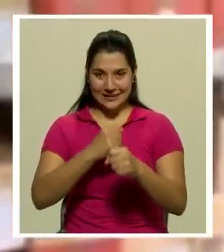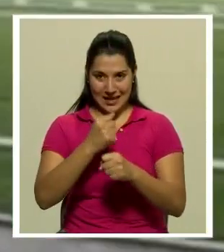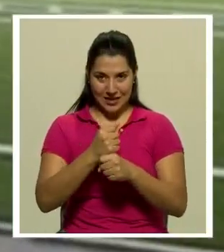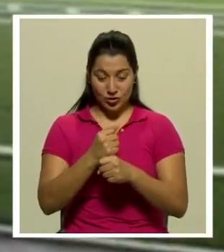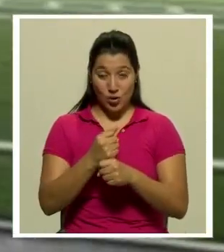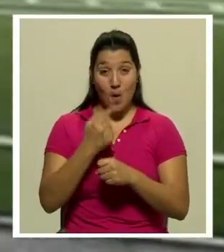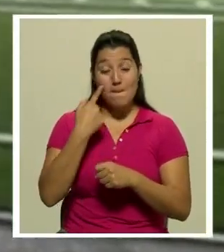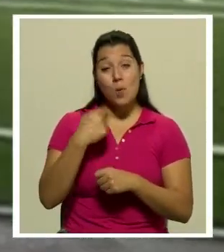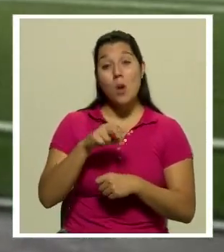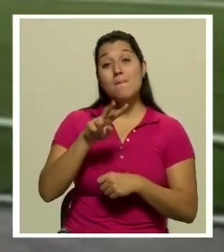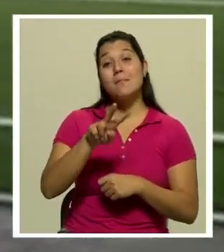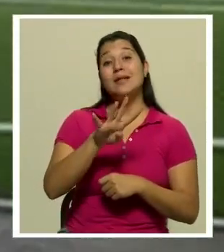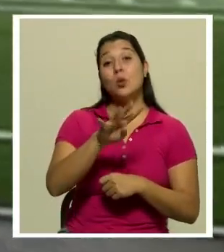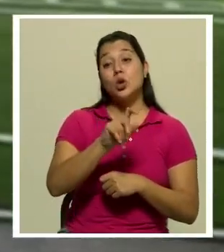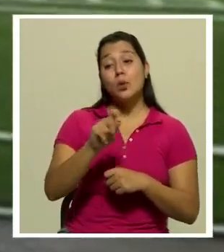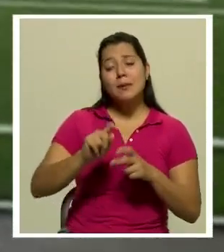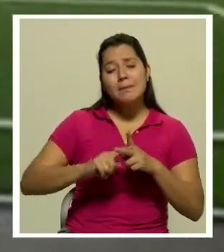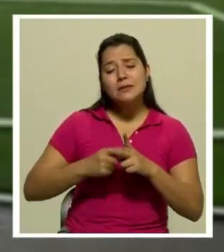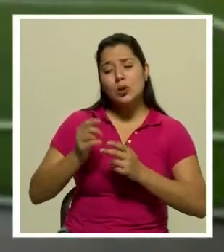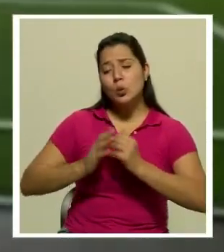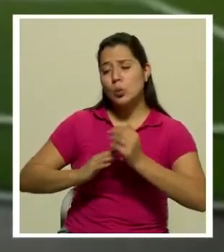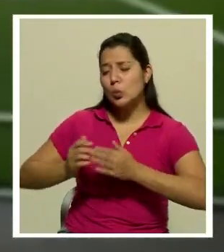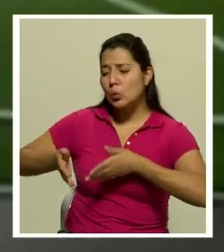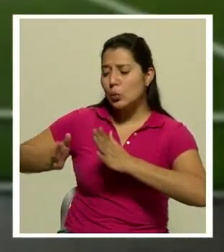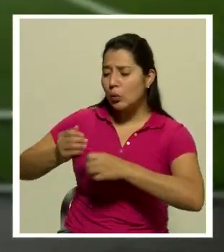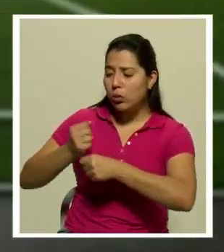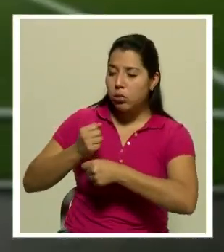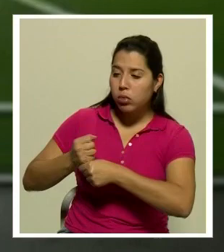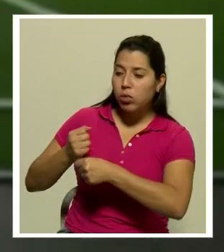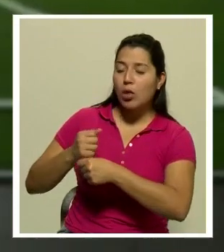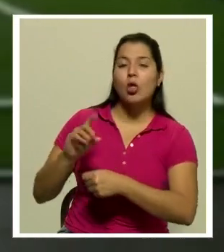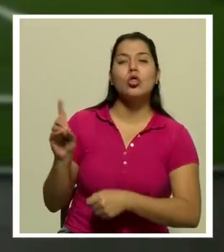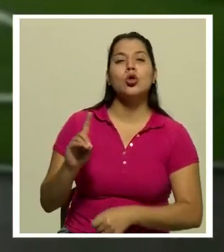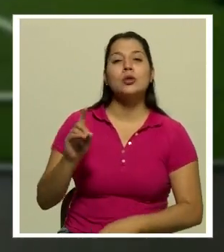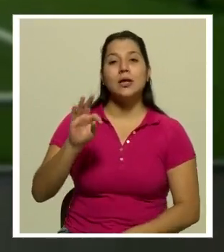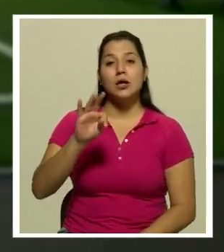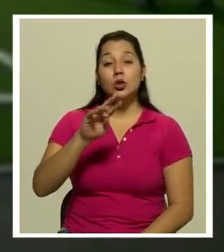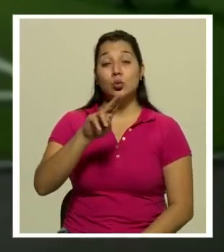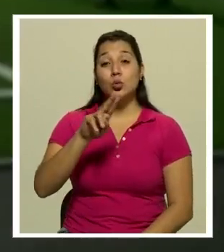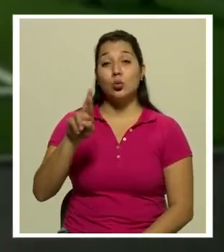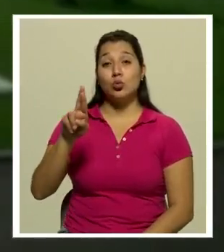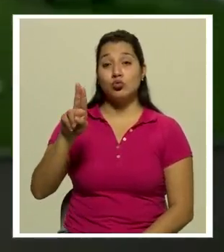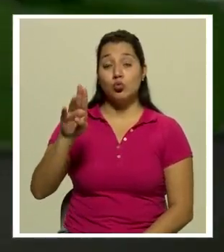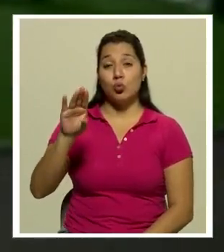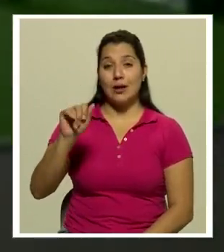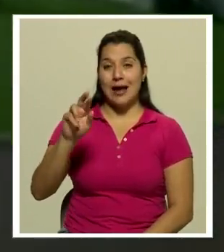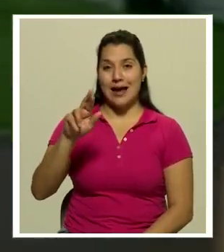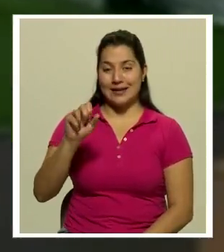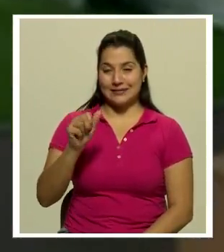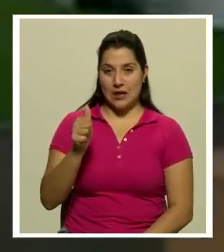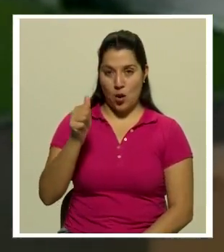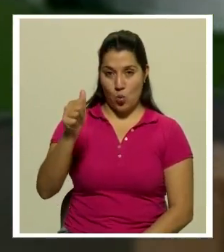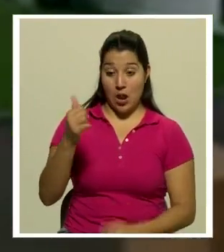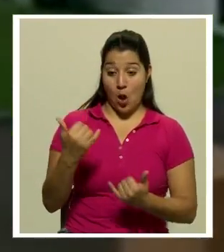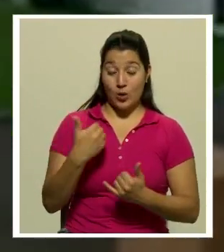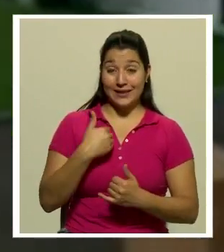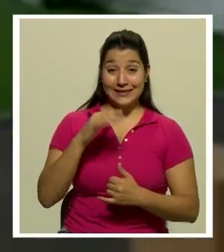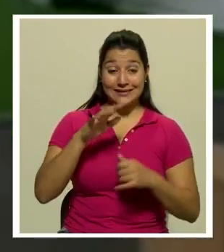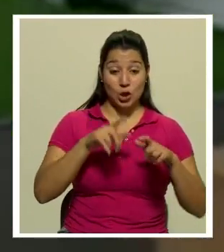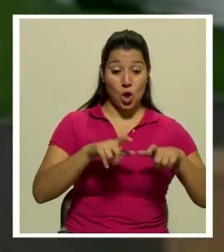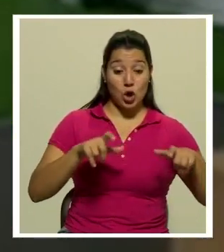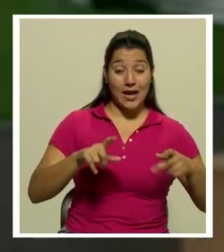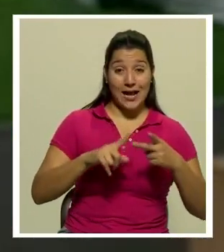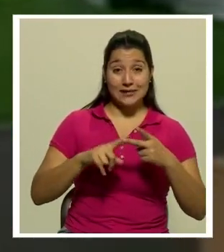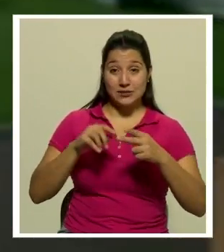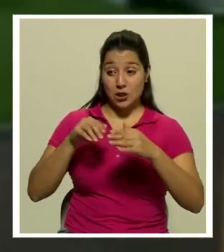24 meses se materializó el proyecto Manudo, ubicado en Turrucares de Alajuela. Actualmente cuenta con 5 canchas, camerinos, oficinas y